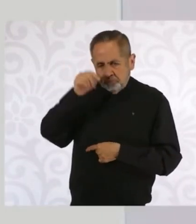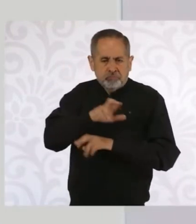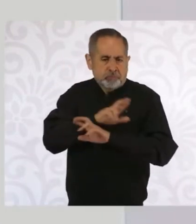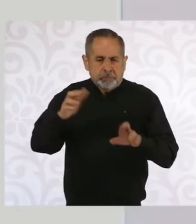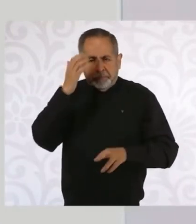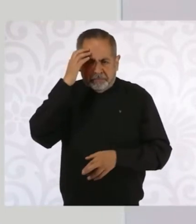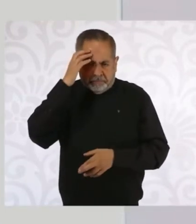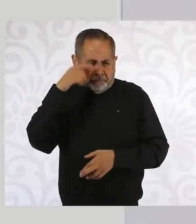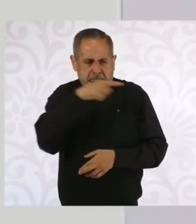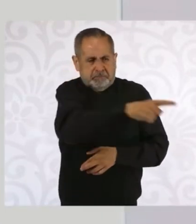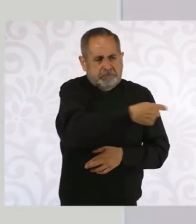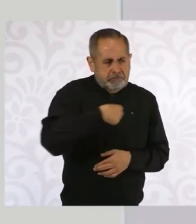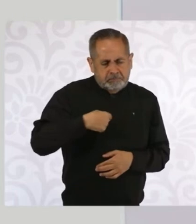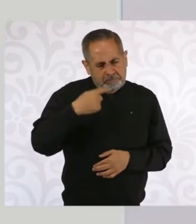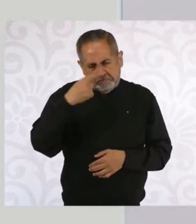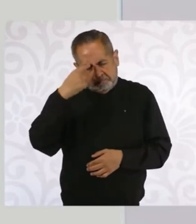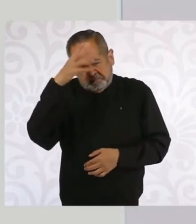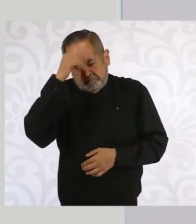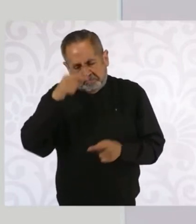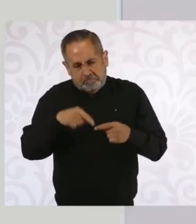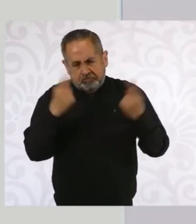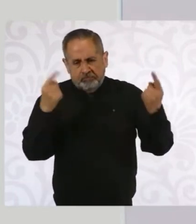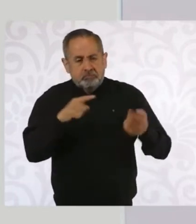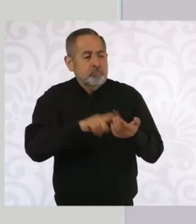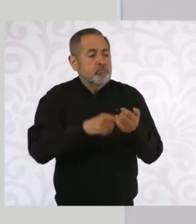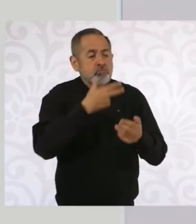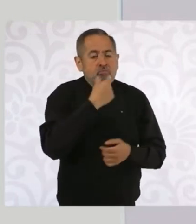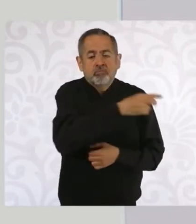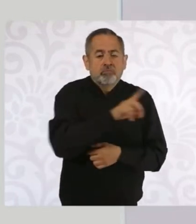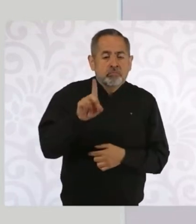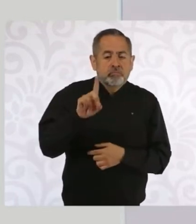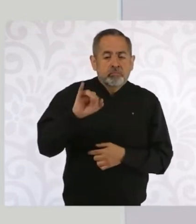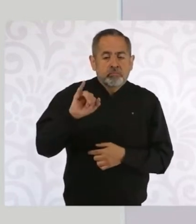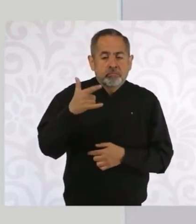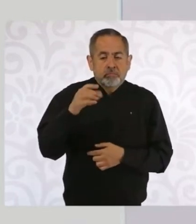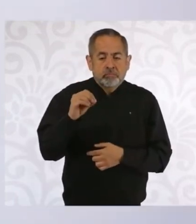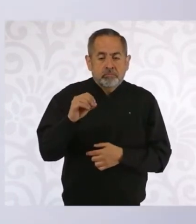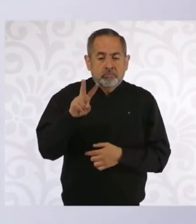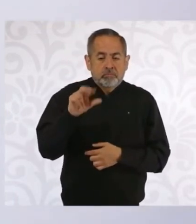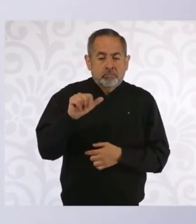por quien no está de acuerdo con nosotros, Diego Valadez, que en un tuit dijo,